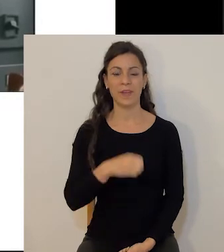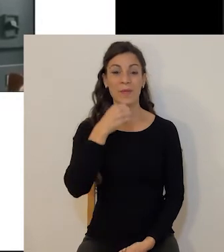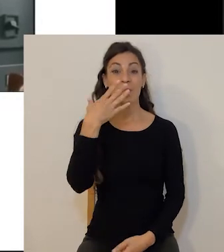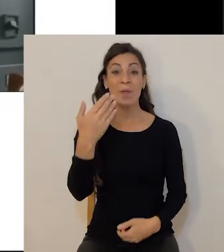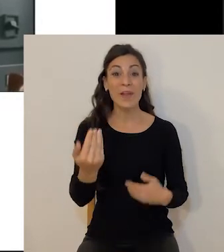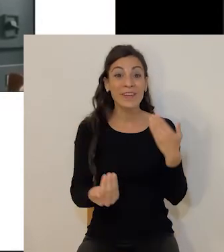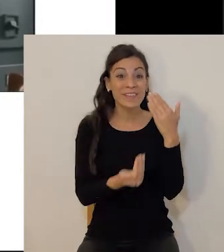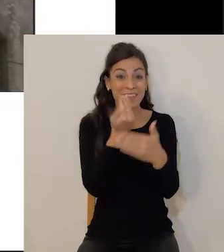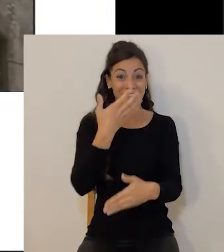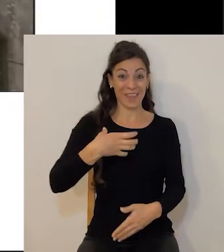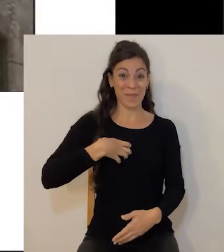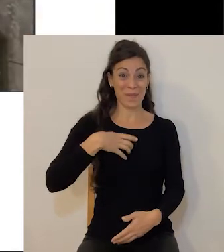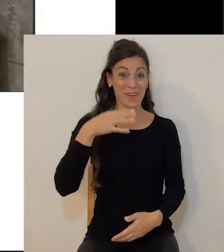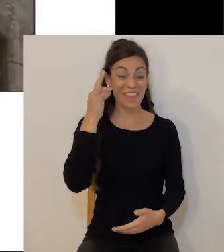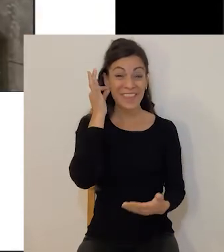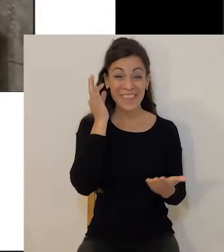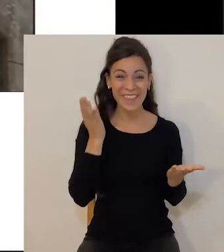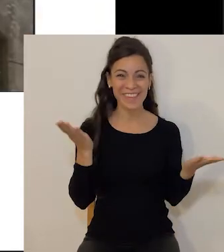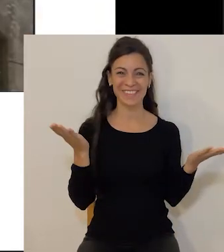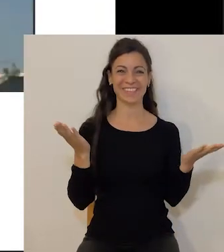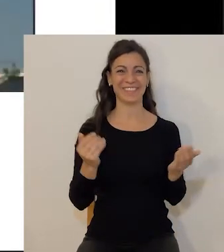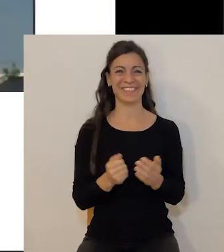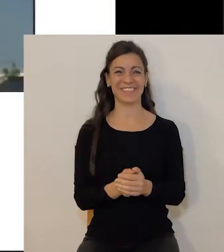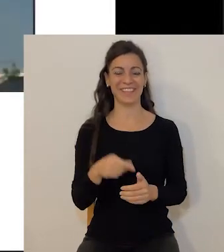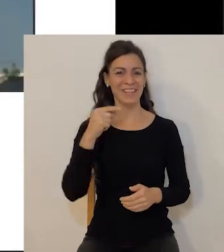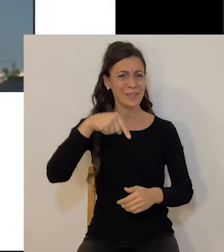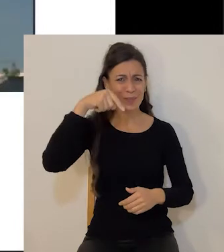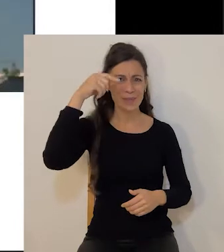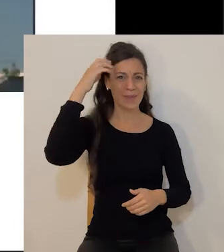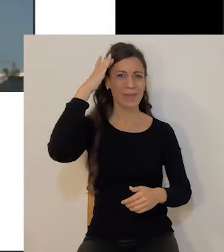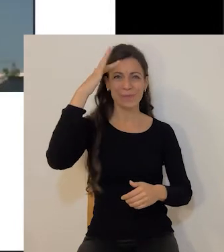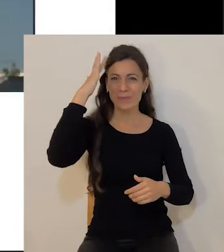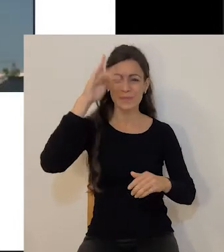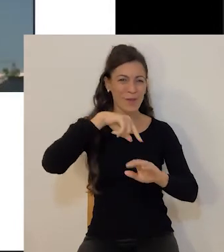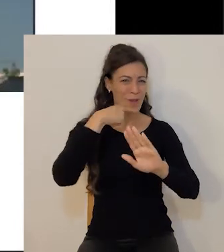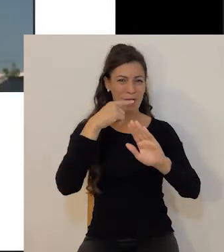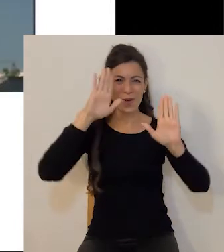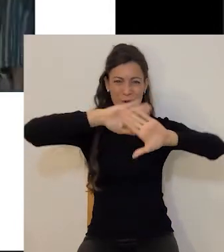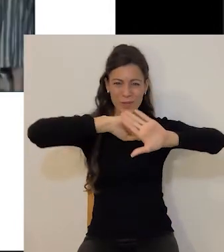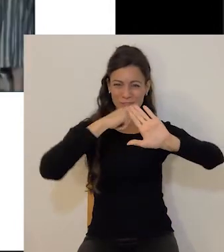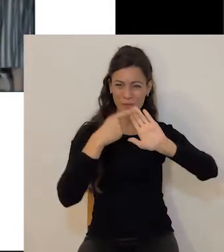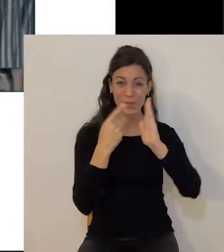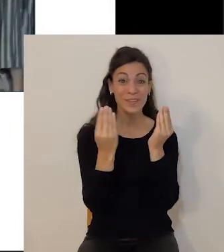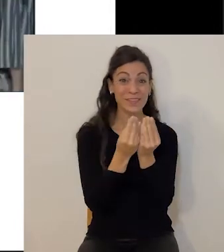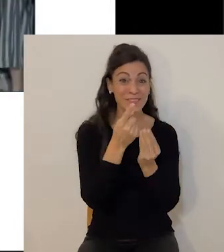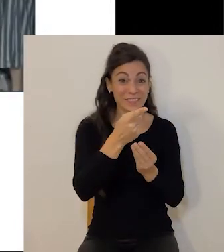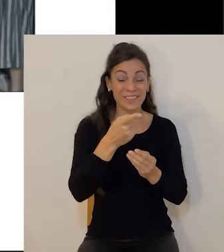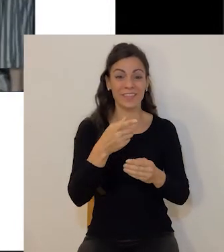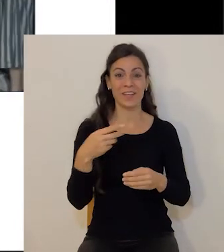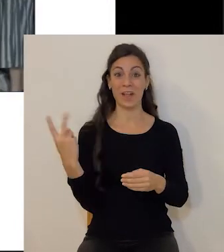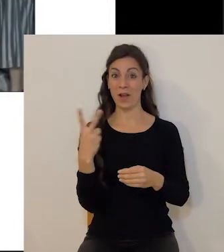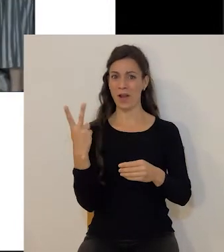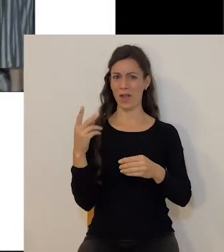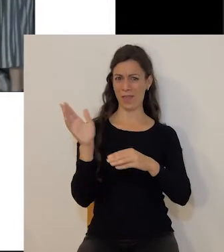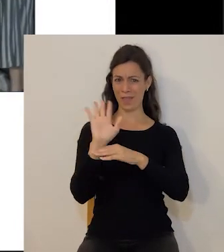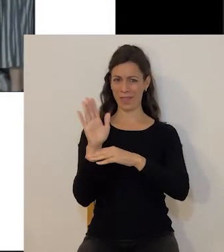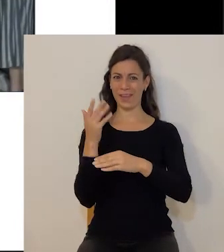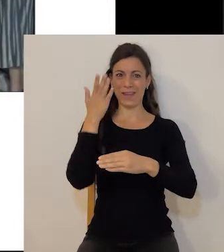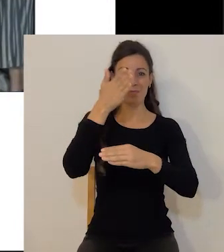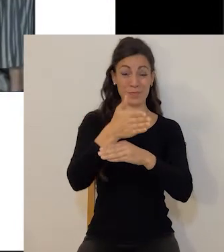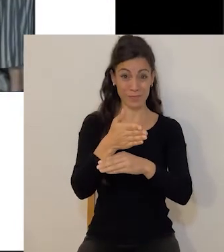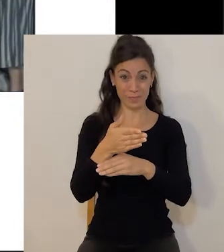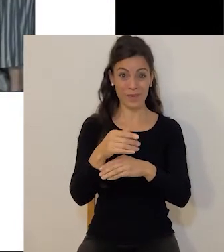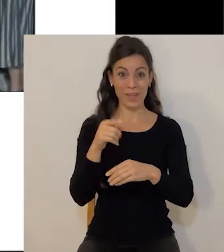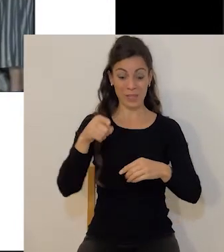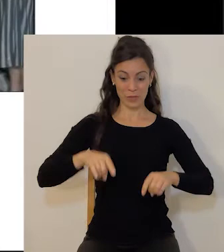¡Buenos días, princesa! He soñado toda la noche contigo. Íbamos al cine y tú llevabas